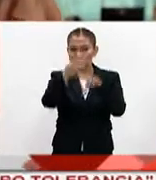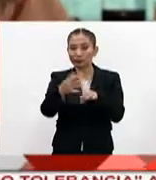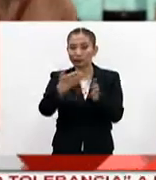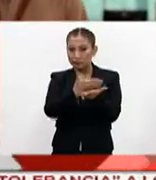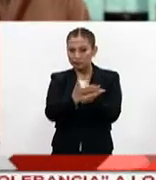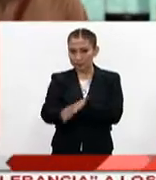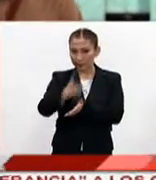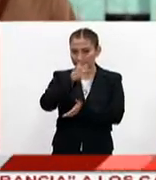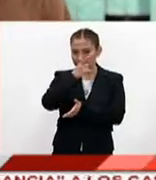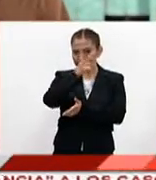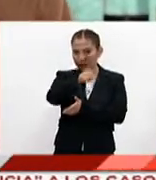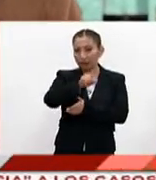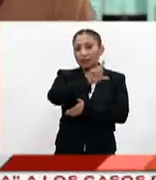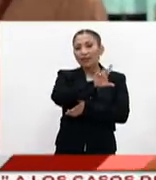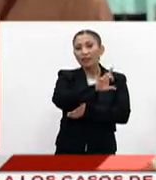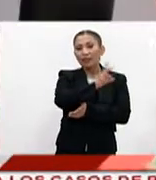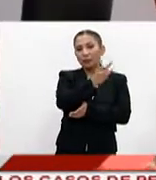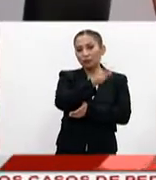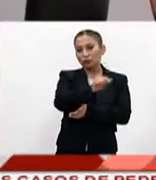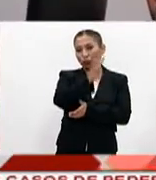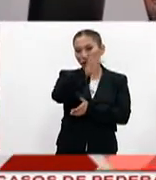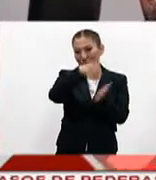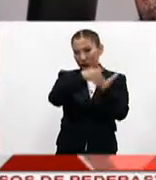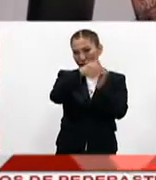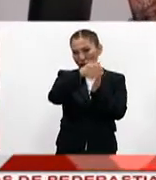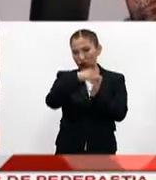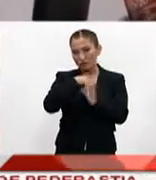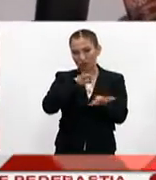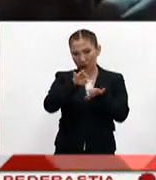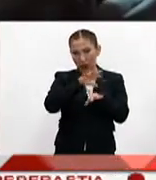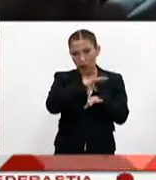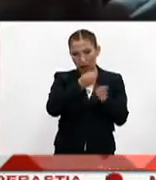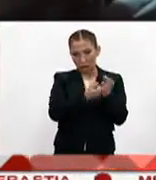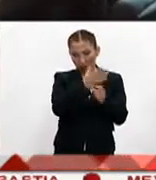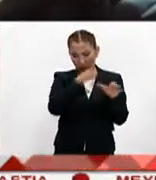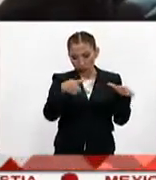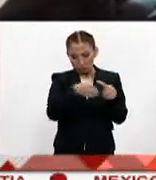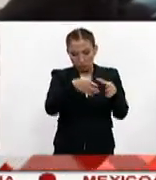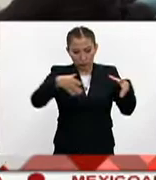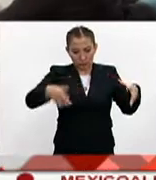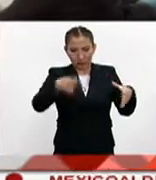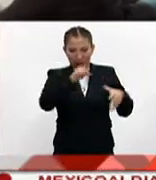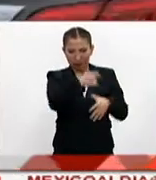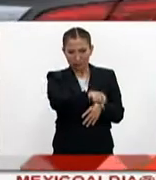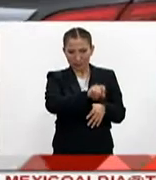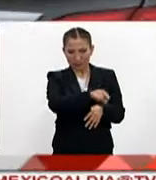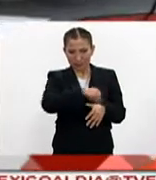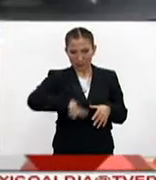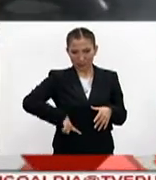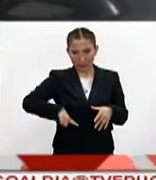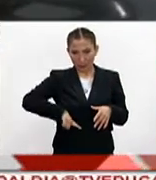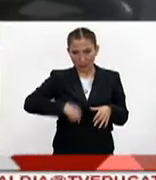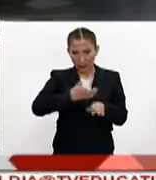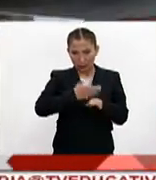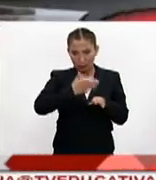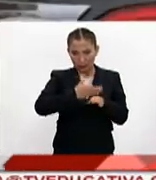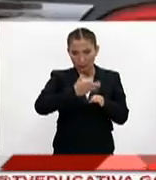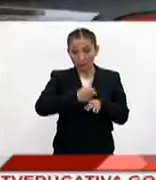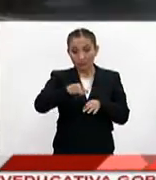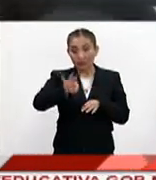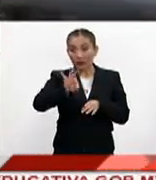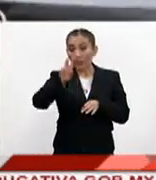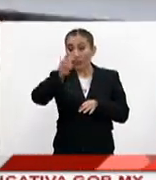Por otra parte, destacó que de los más de 3.4 millones de empleos formales generados en lo que va de la administración, de la actual